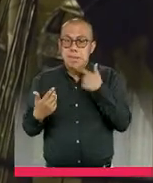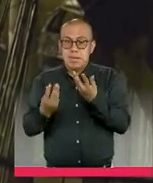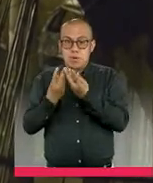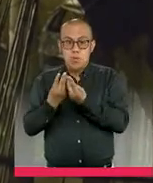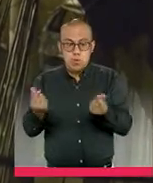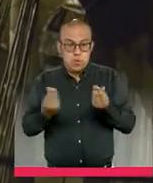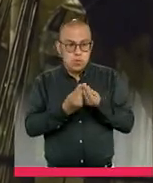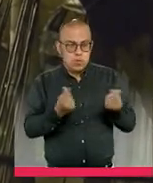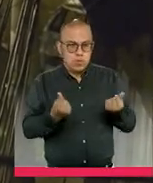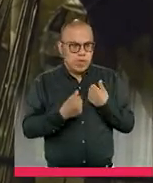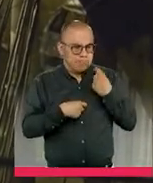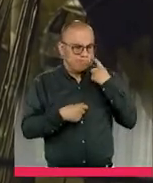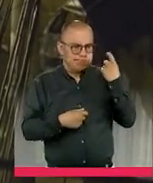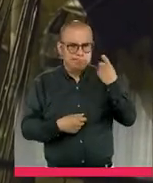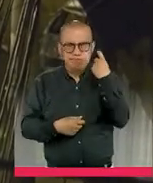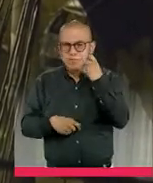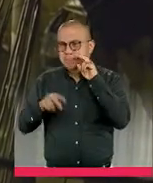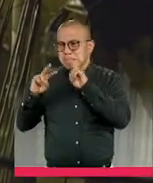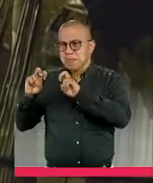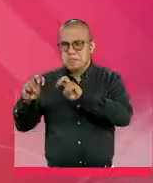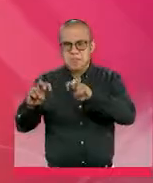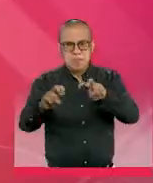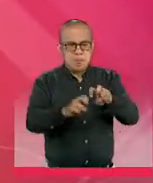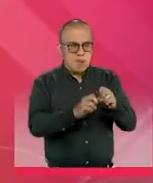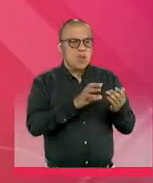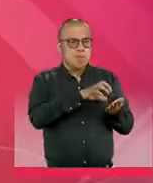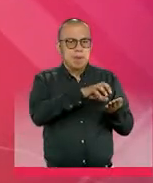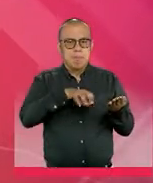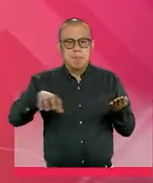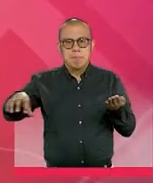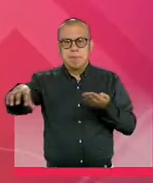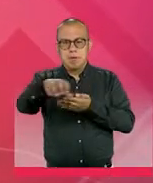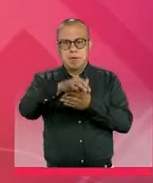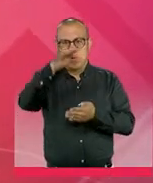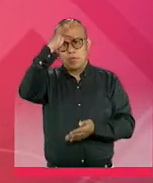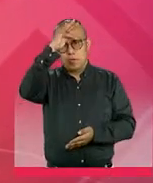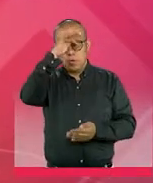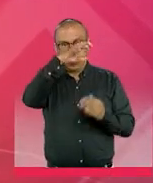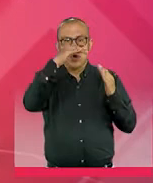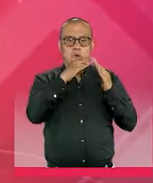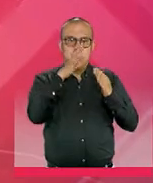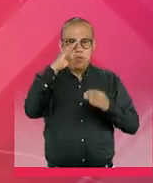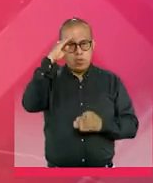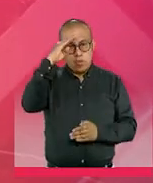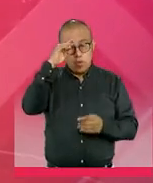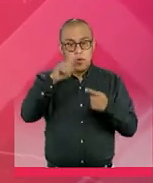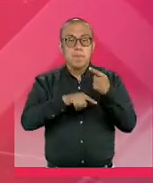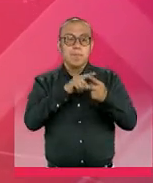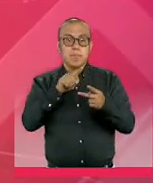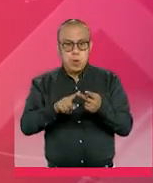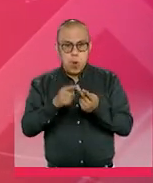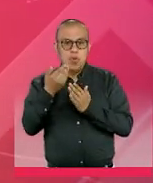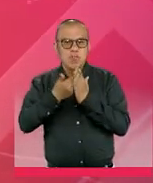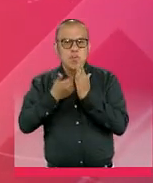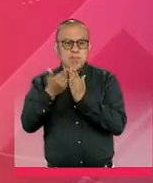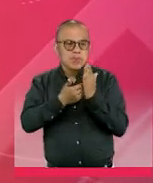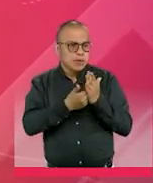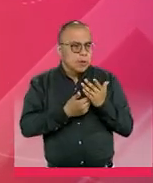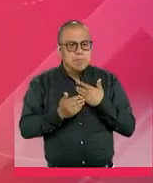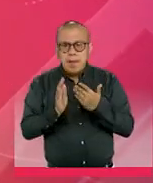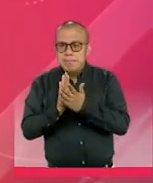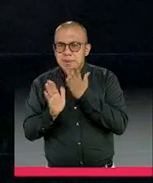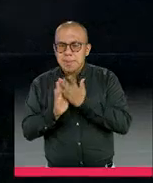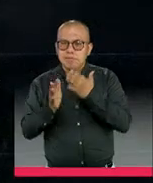desapariciones, fue activada la búsqueda de las personas en centros hospitalarios, estaciones de policía, CAIS y bases de datos. La